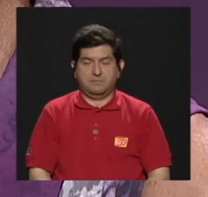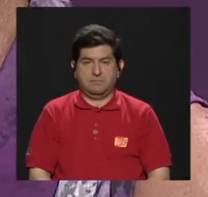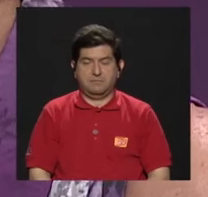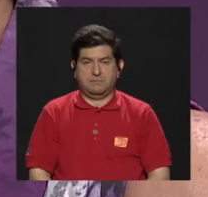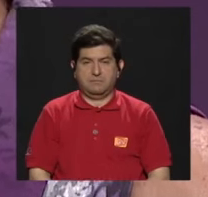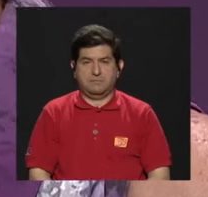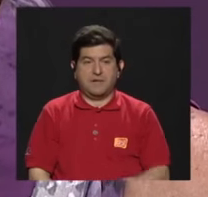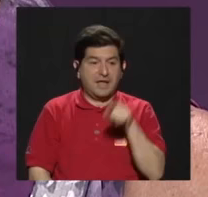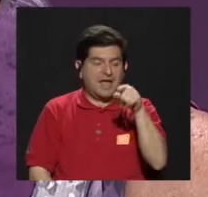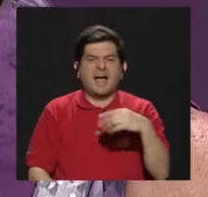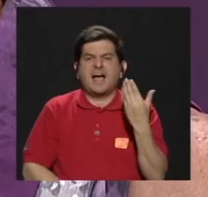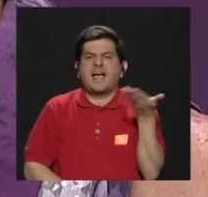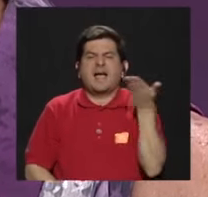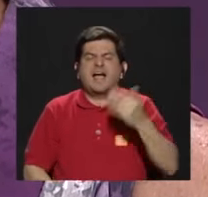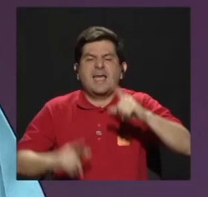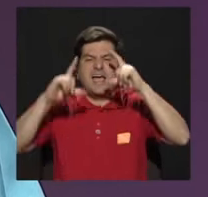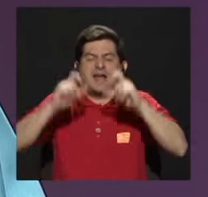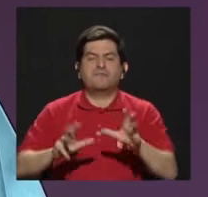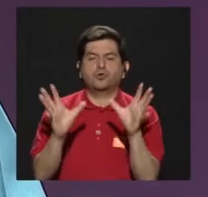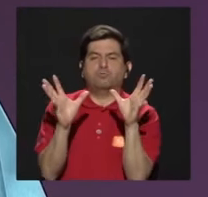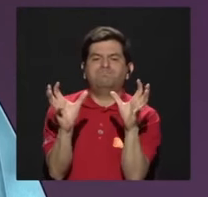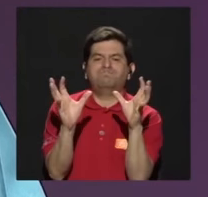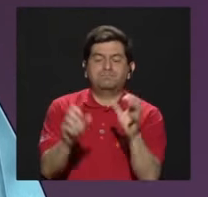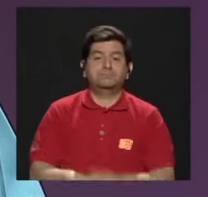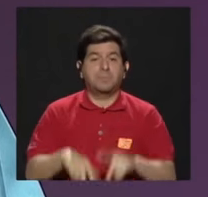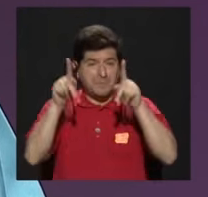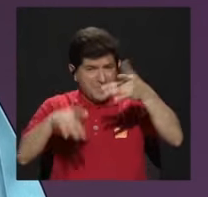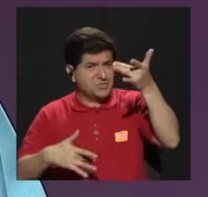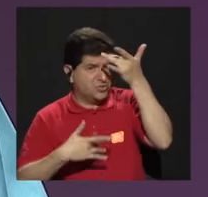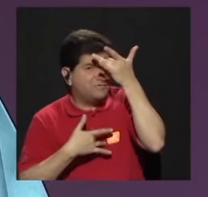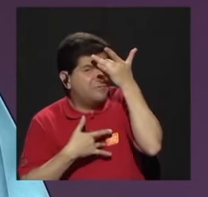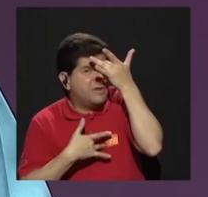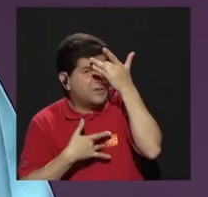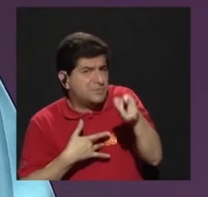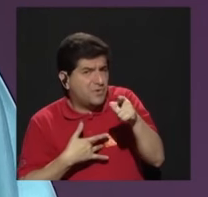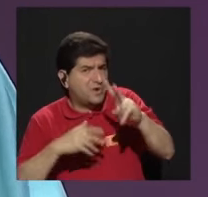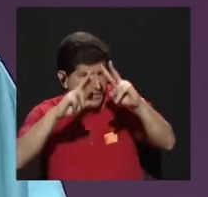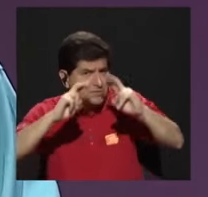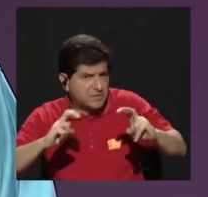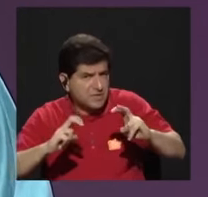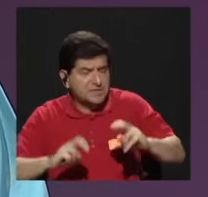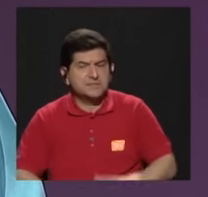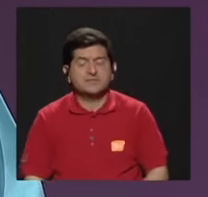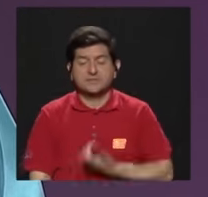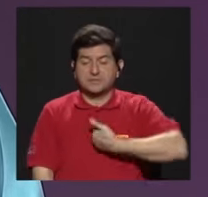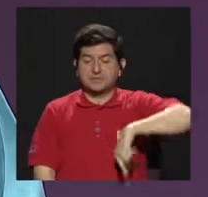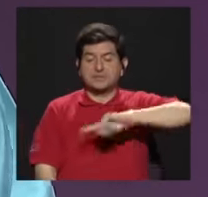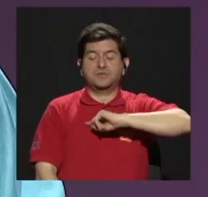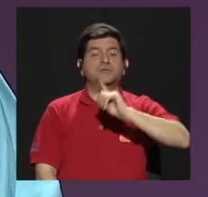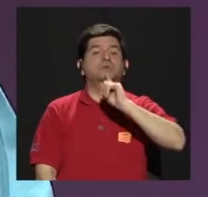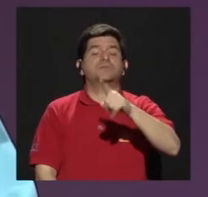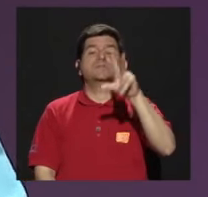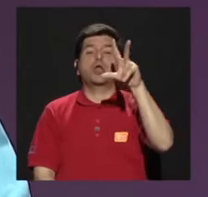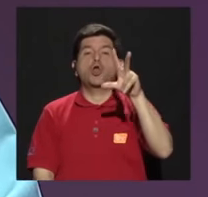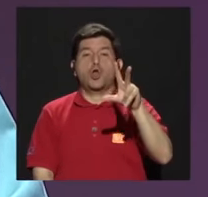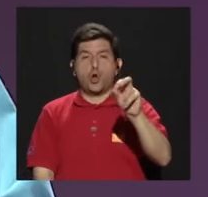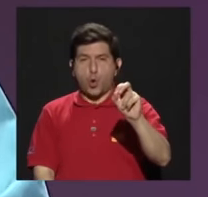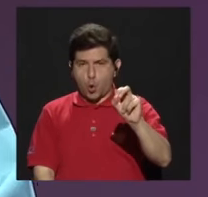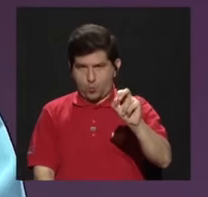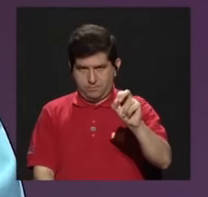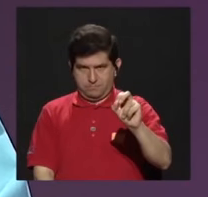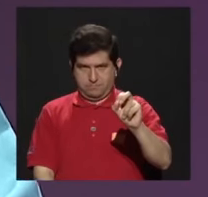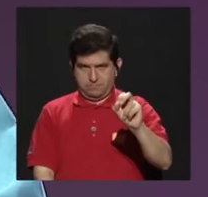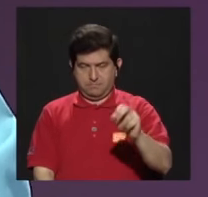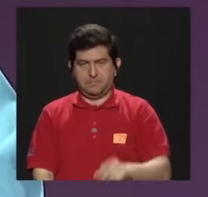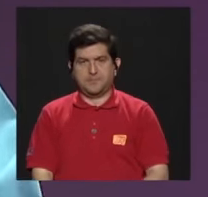a su trasero. ¿Él es un enfermo? ¿Se considera eso una enfermedad? Nosotros decimos que no. Bueno, nosotros